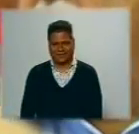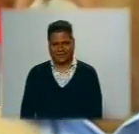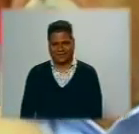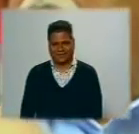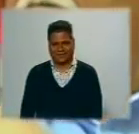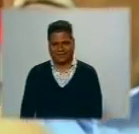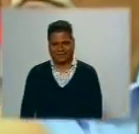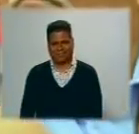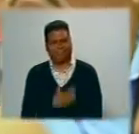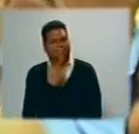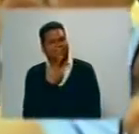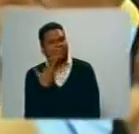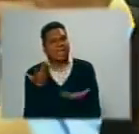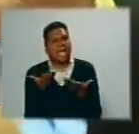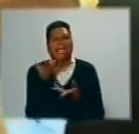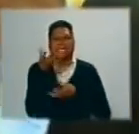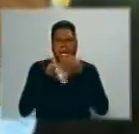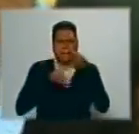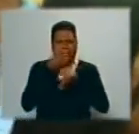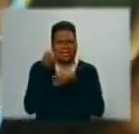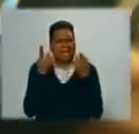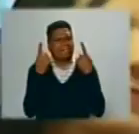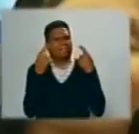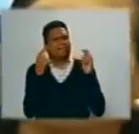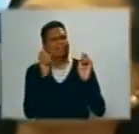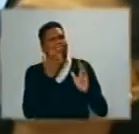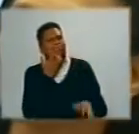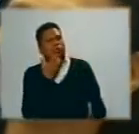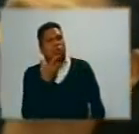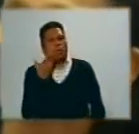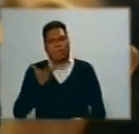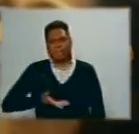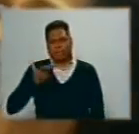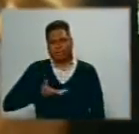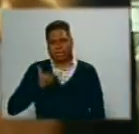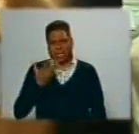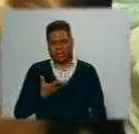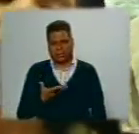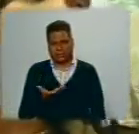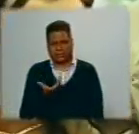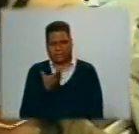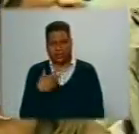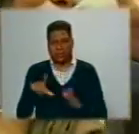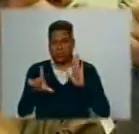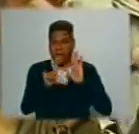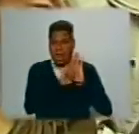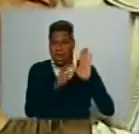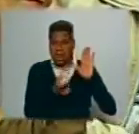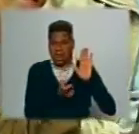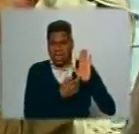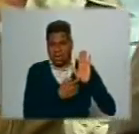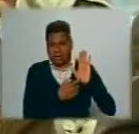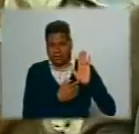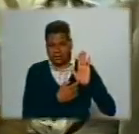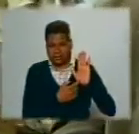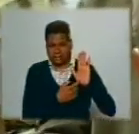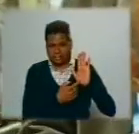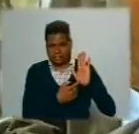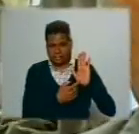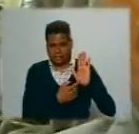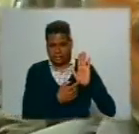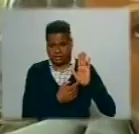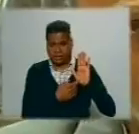Tratar de explicar el porqué de la importancia de una ley para